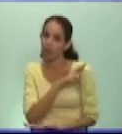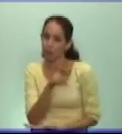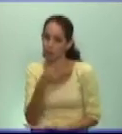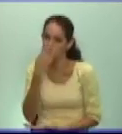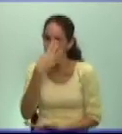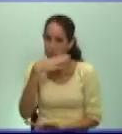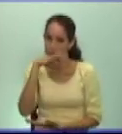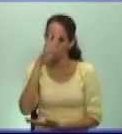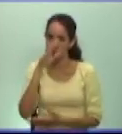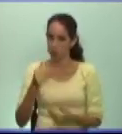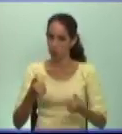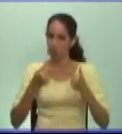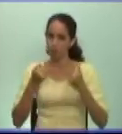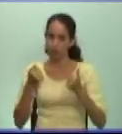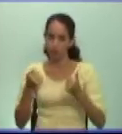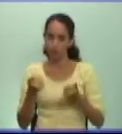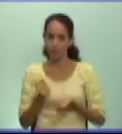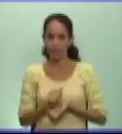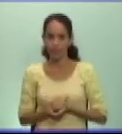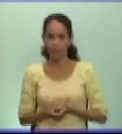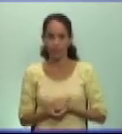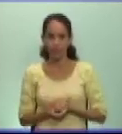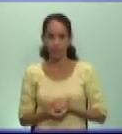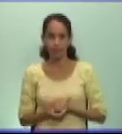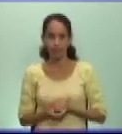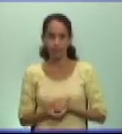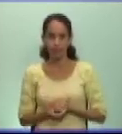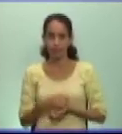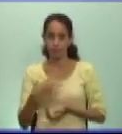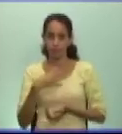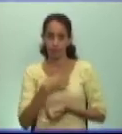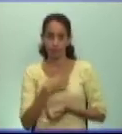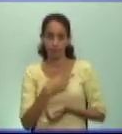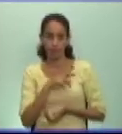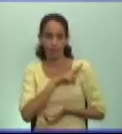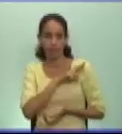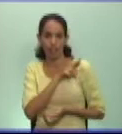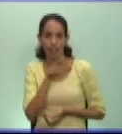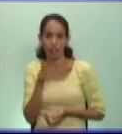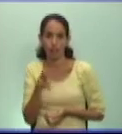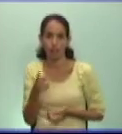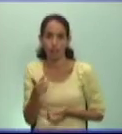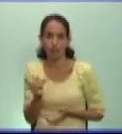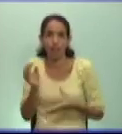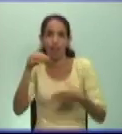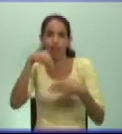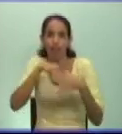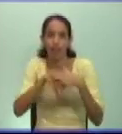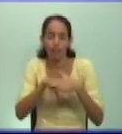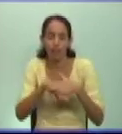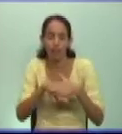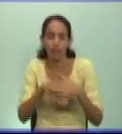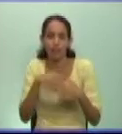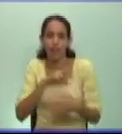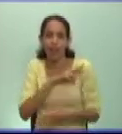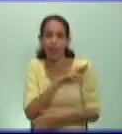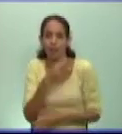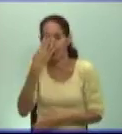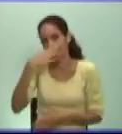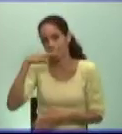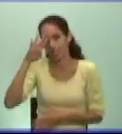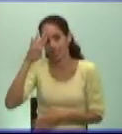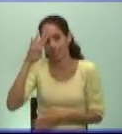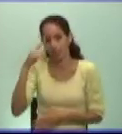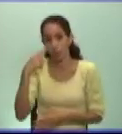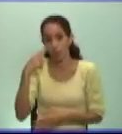gran fuerza. Y cuando hablamos de la tendencia revolucionaria, recuerden esto, mírenlo allí. Influencia de la Revolución Cubana. Es el elemento que ustedes